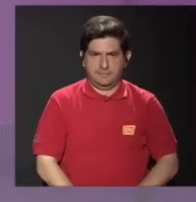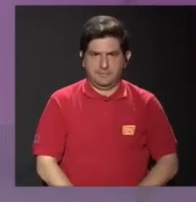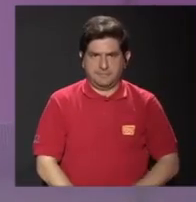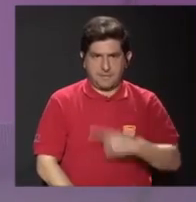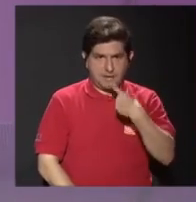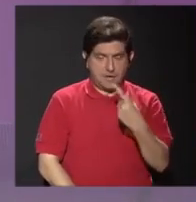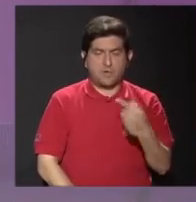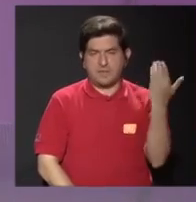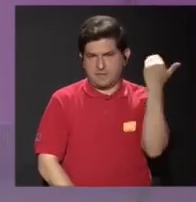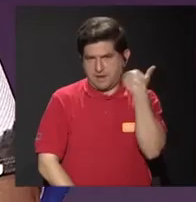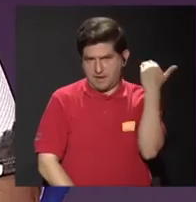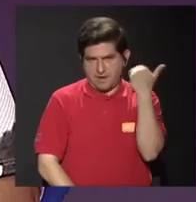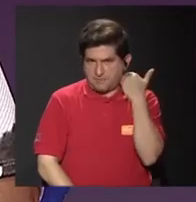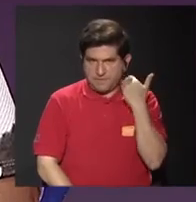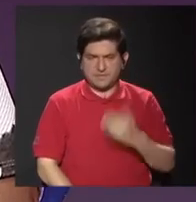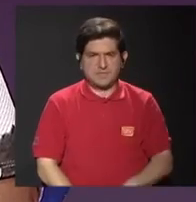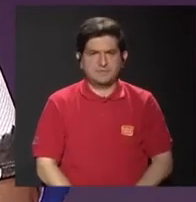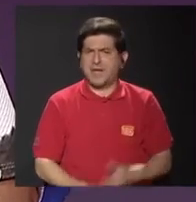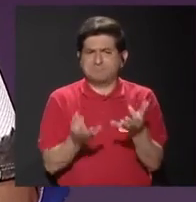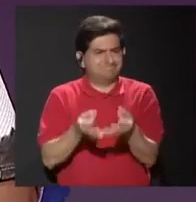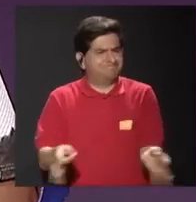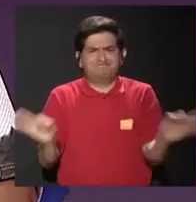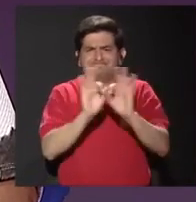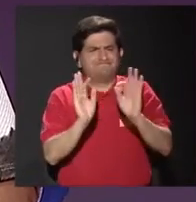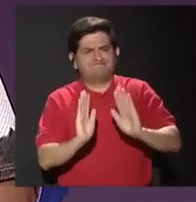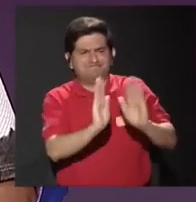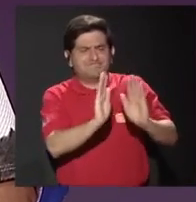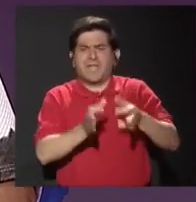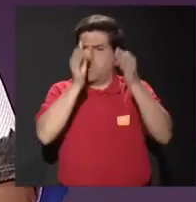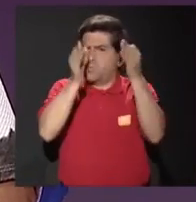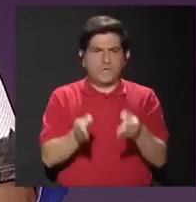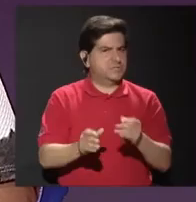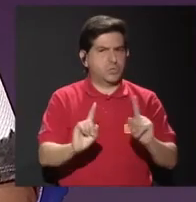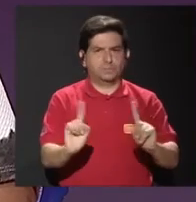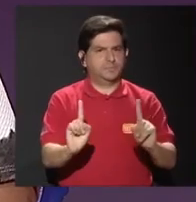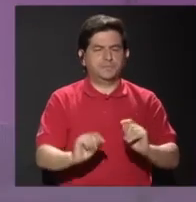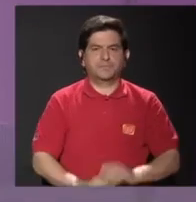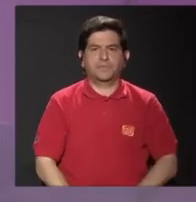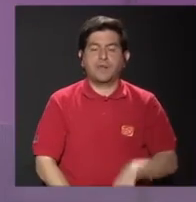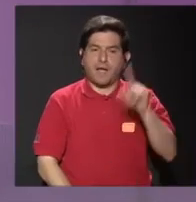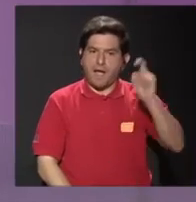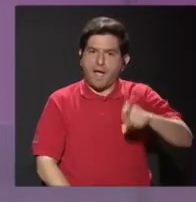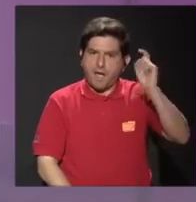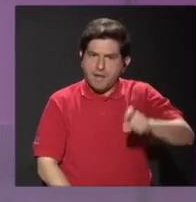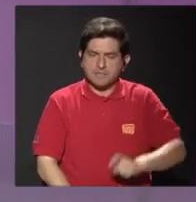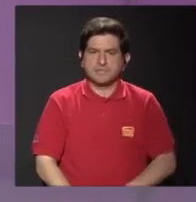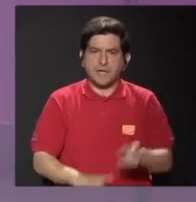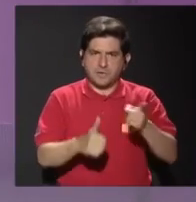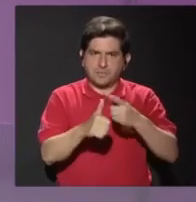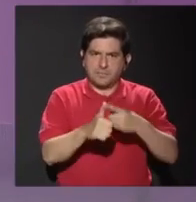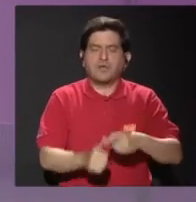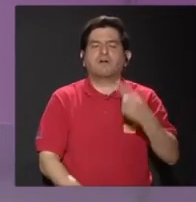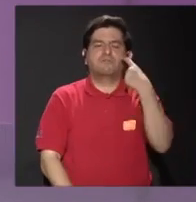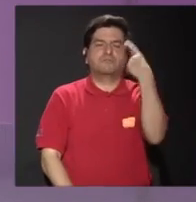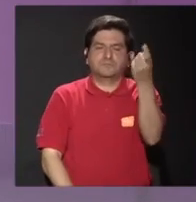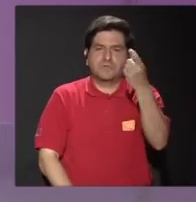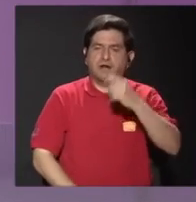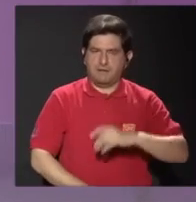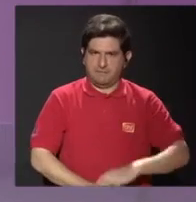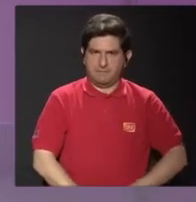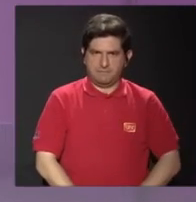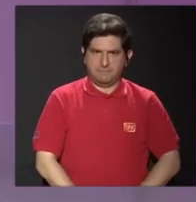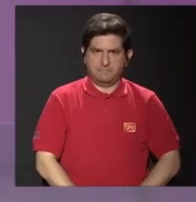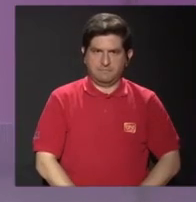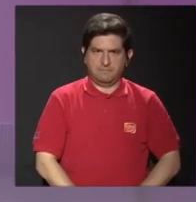lo que diga la víctima en ese momento no tiene importancia para el juicio entonces realmente hay que llevarla ante un fiscal como debe